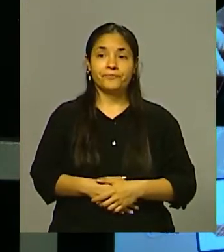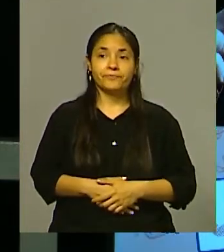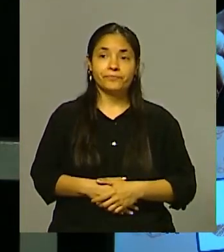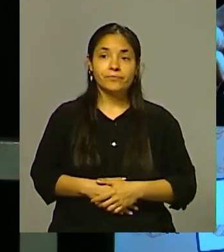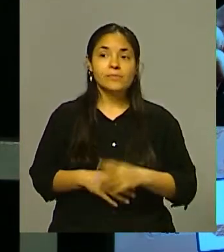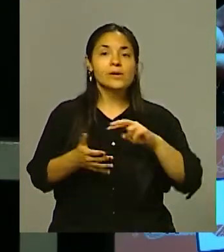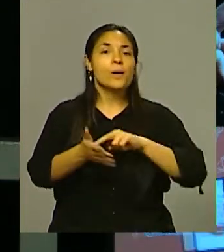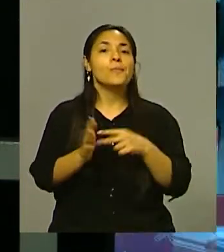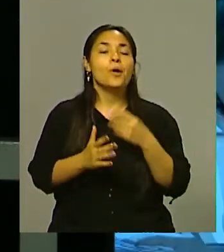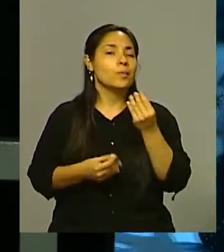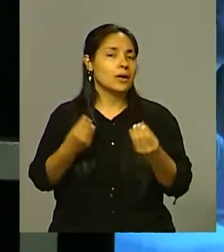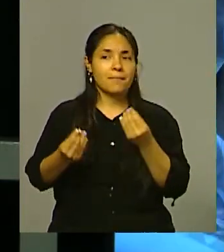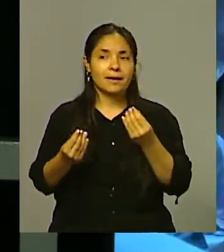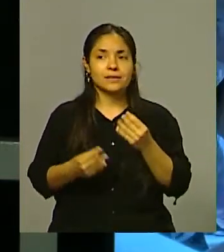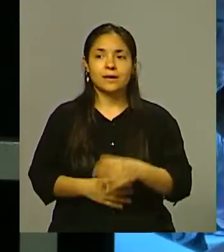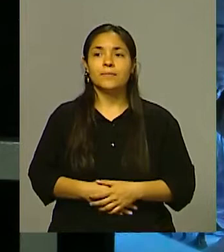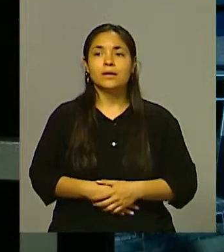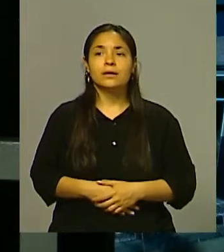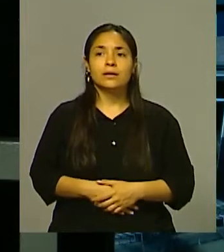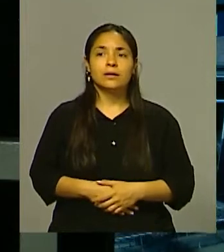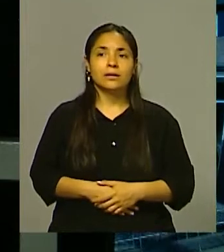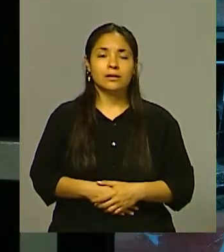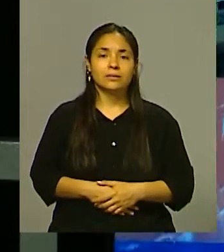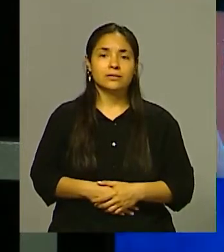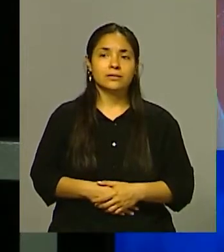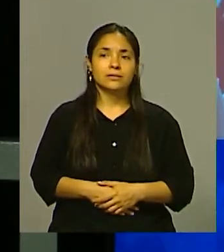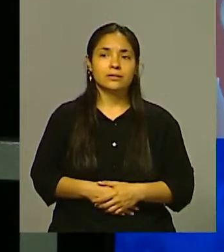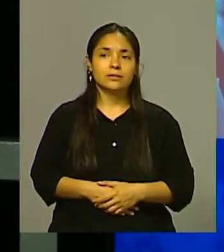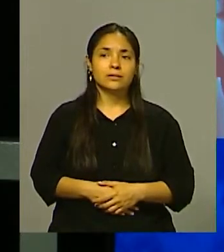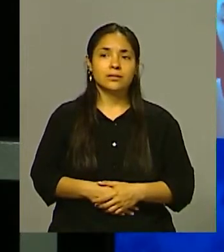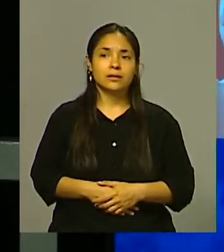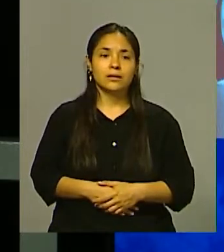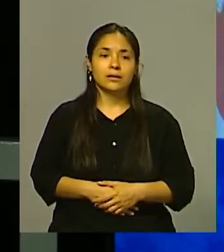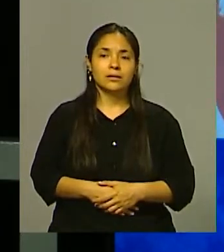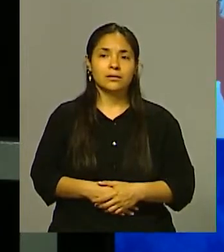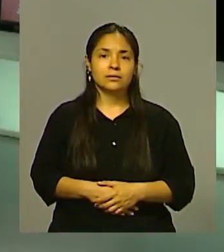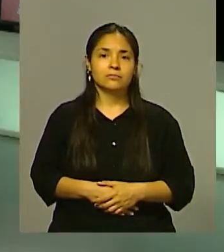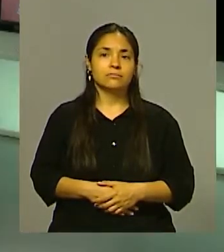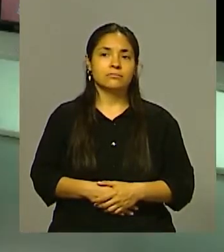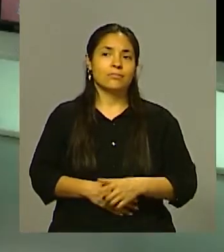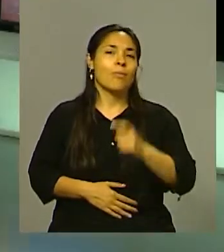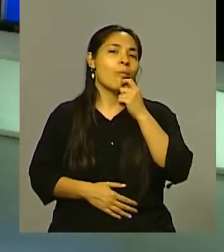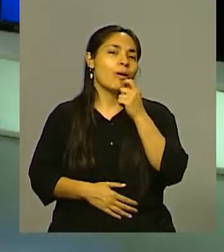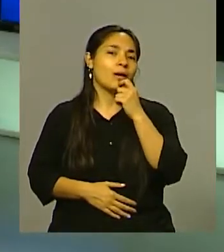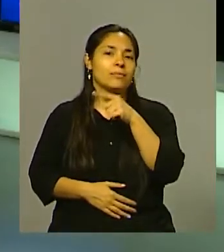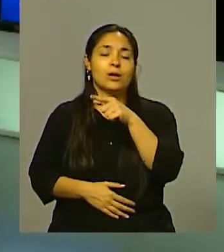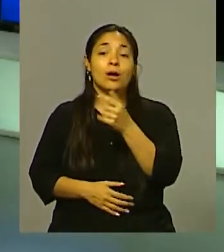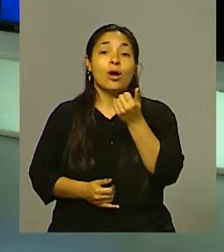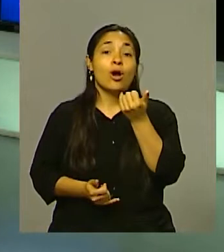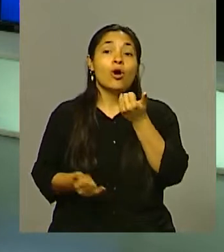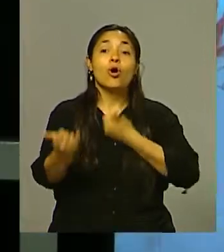el problema que podía tener es que en caso de que me contaran una